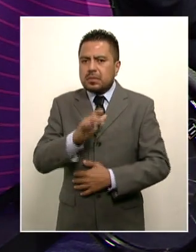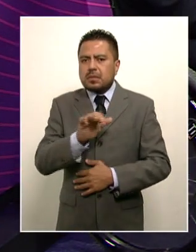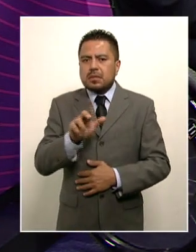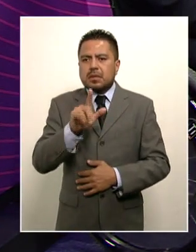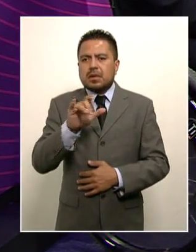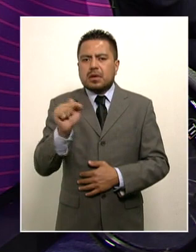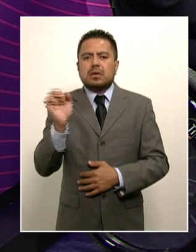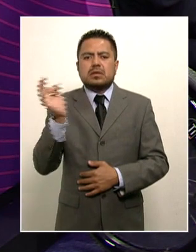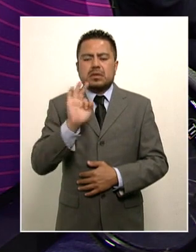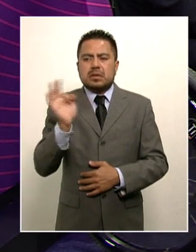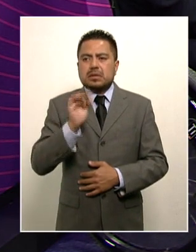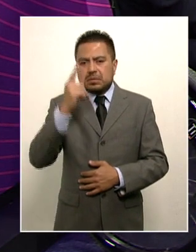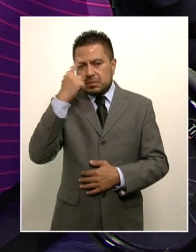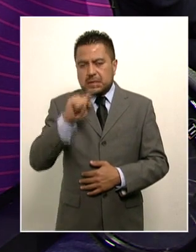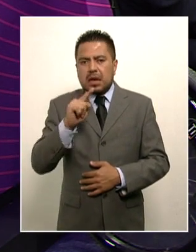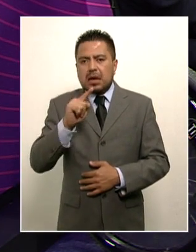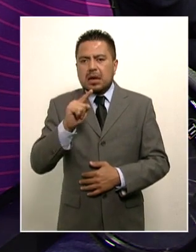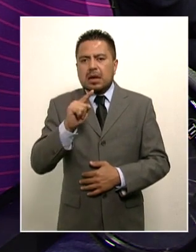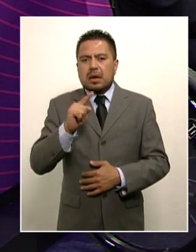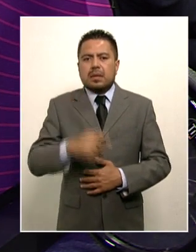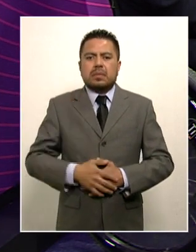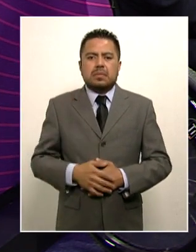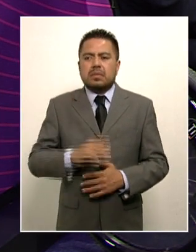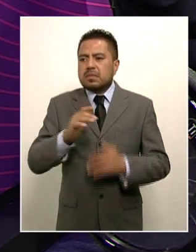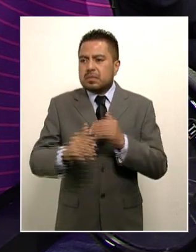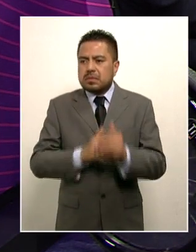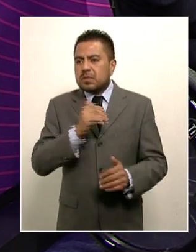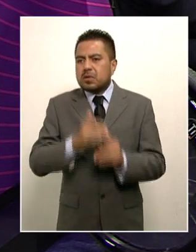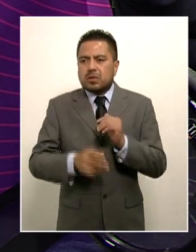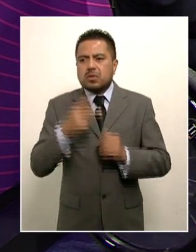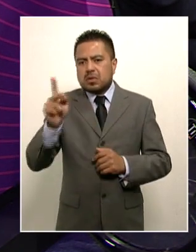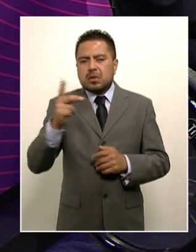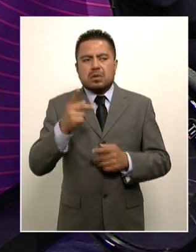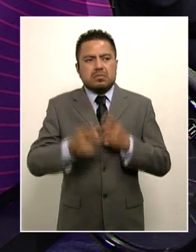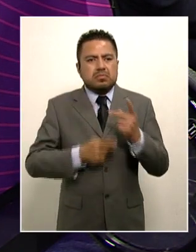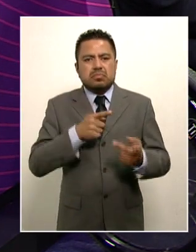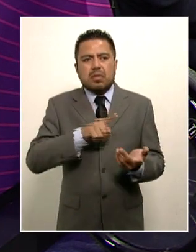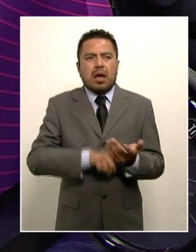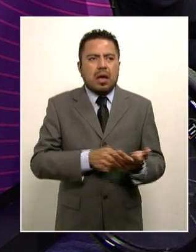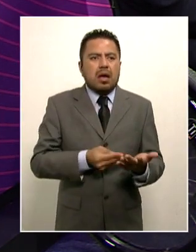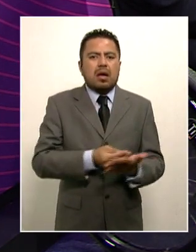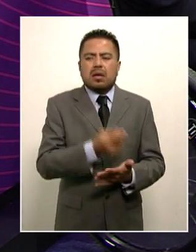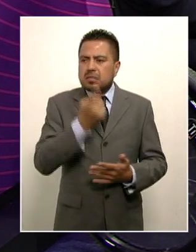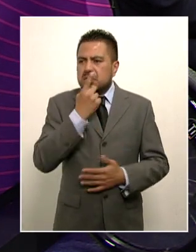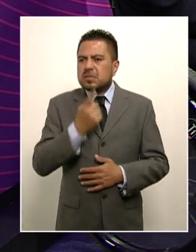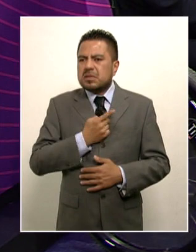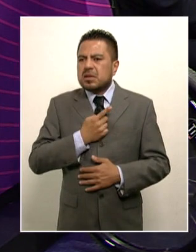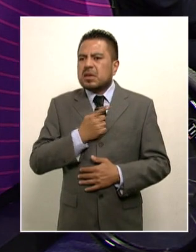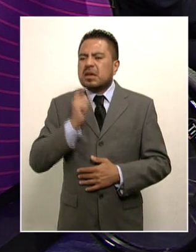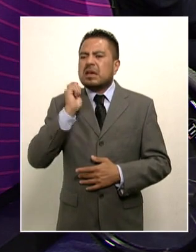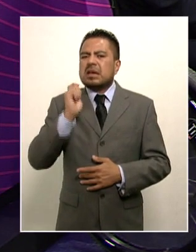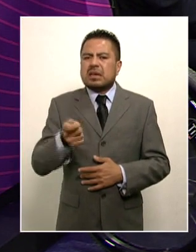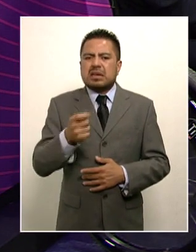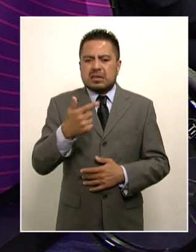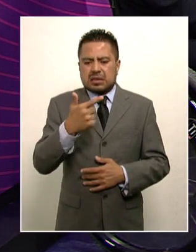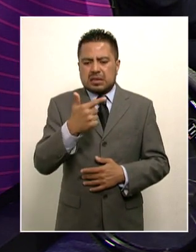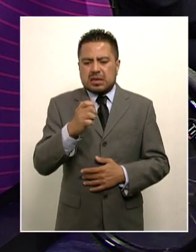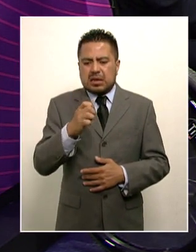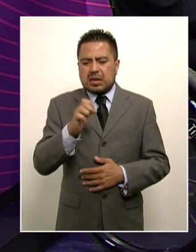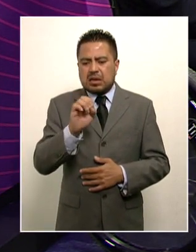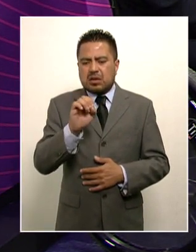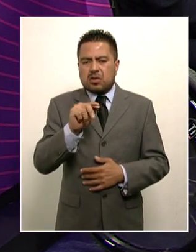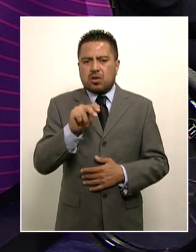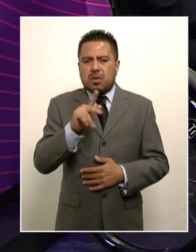y quizá nada más para terminar tu introducción, me gustaría que nos dijeras ¿qué es Human Rights